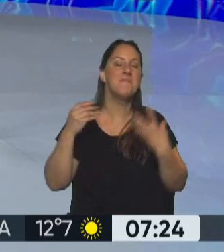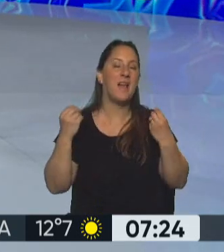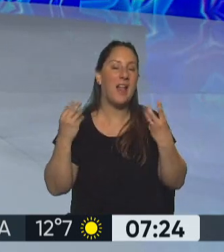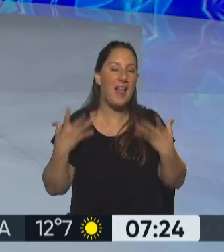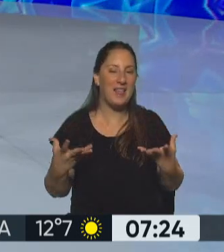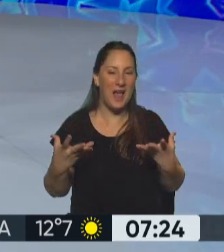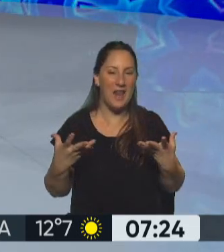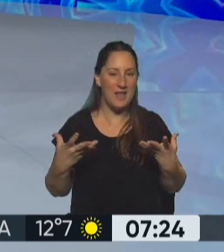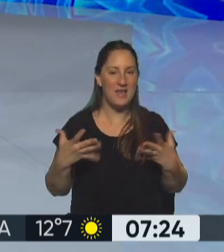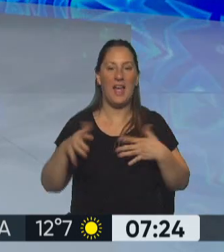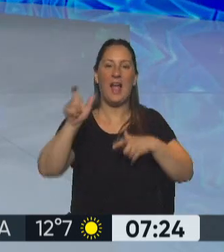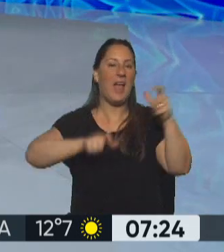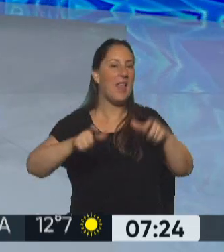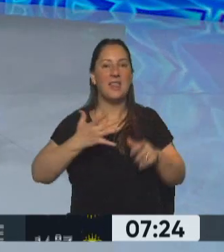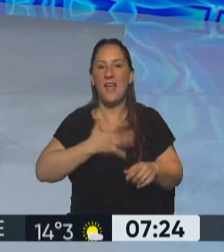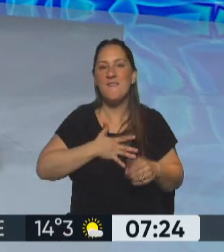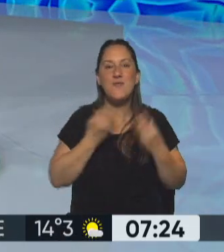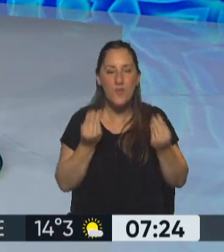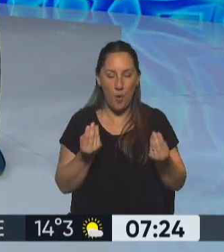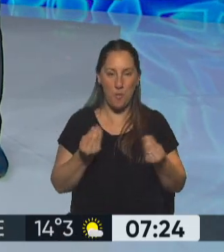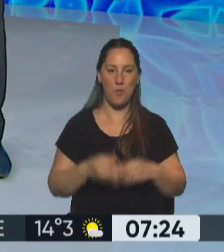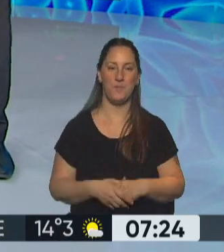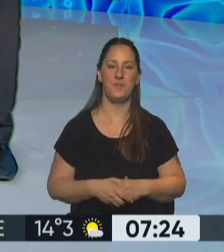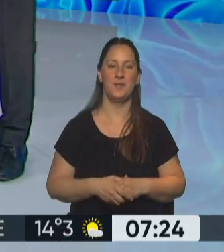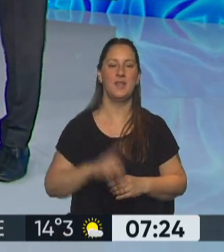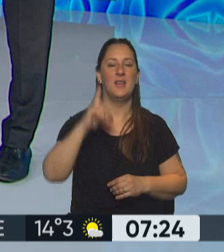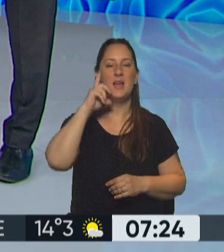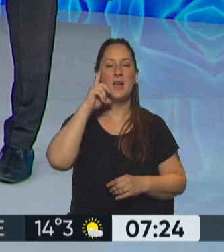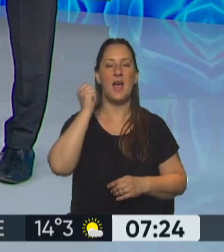y cómo estaba la gente viviendo esta presentación. Bien, con Garrett, vamos